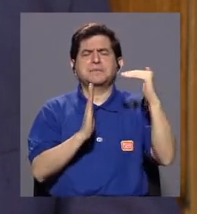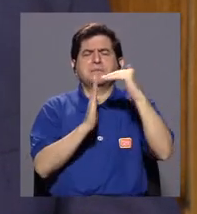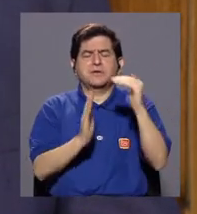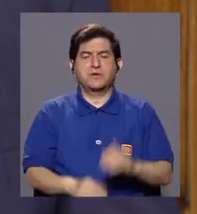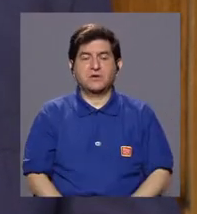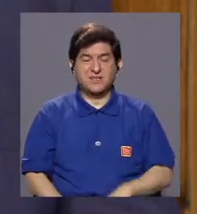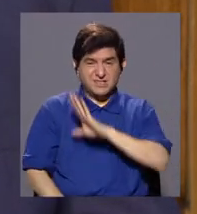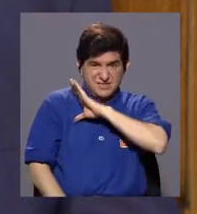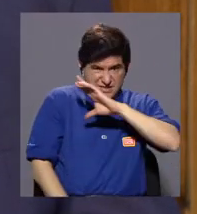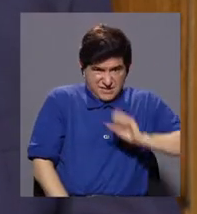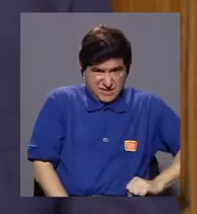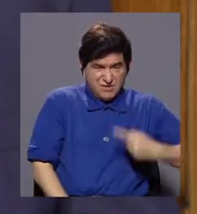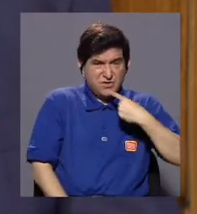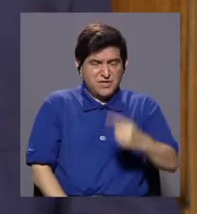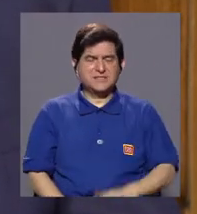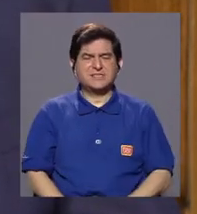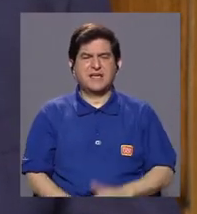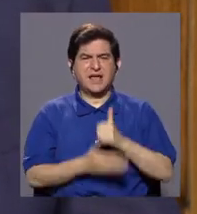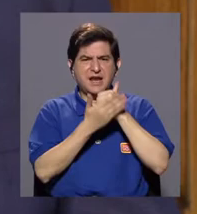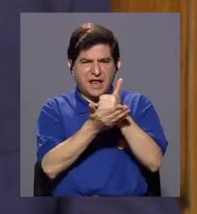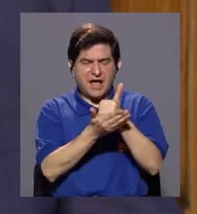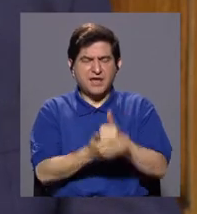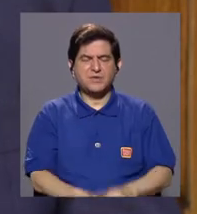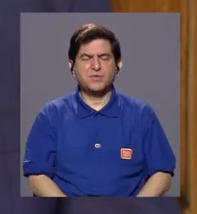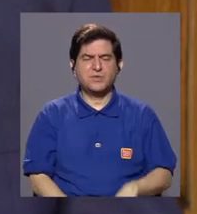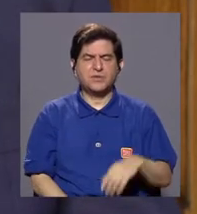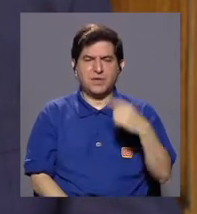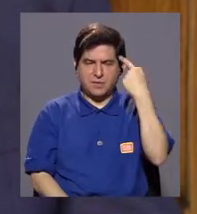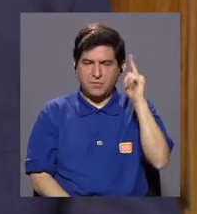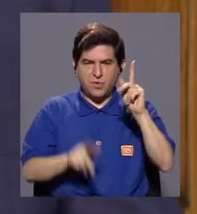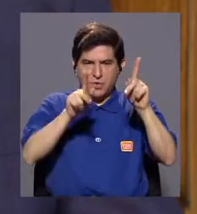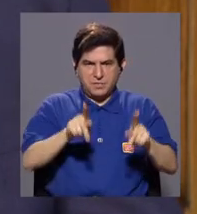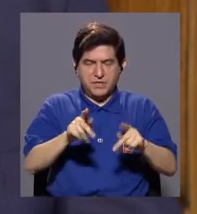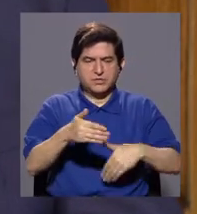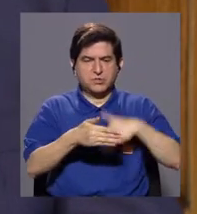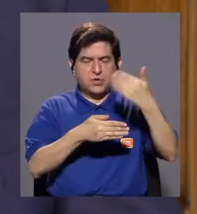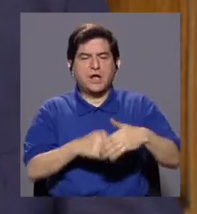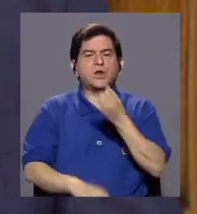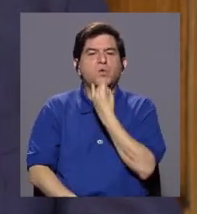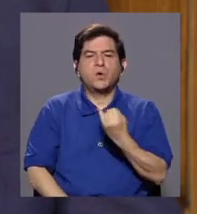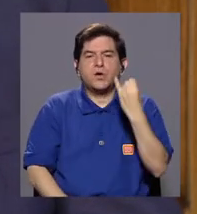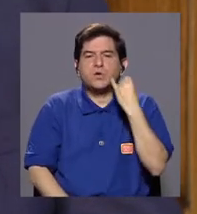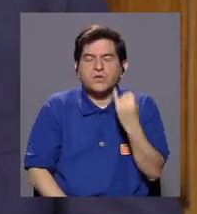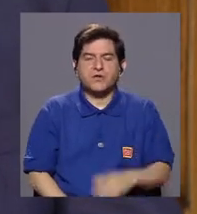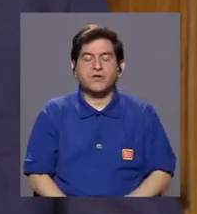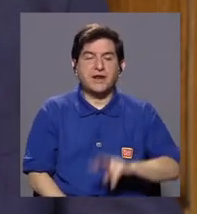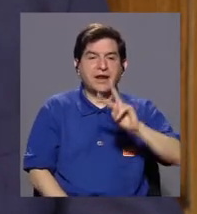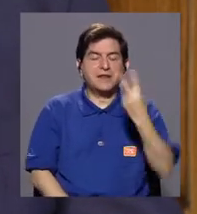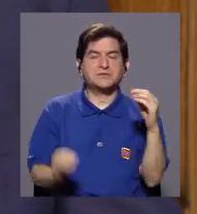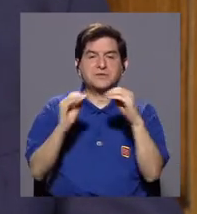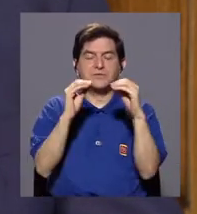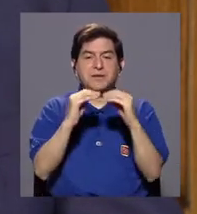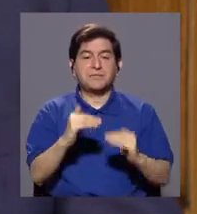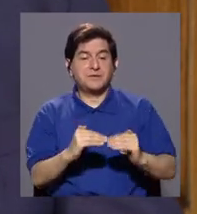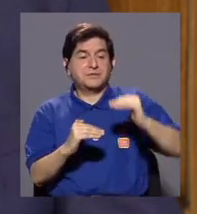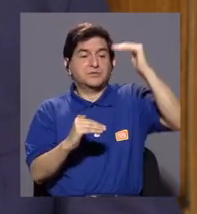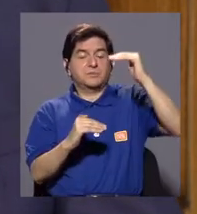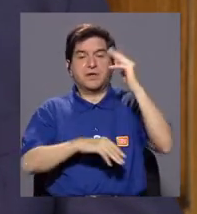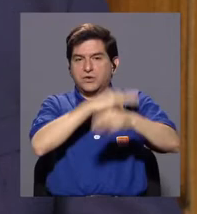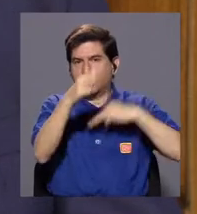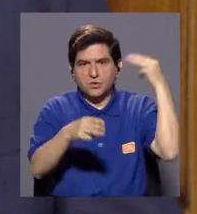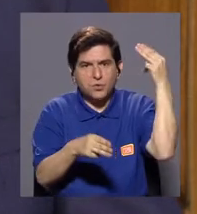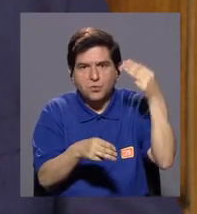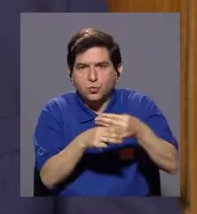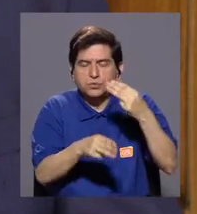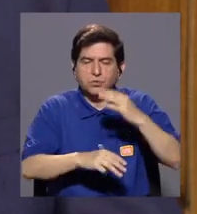que la ayuda per cápita de El Salvador después de Israel era la segunda más alta en